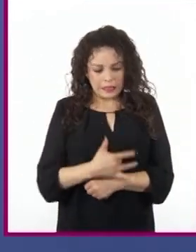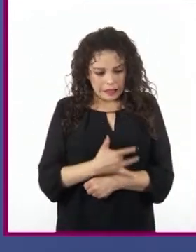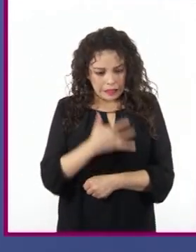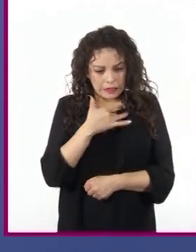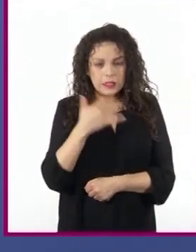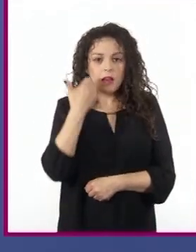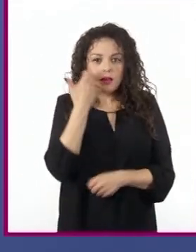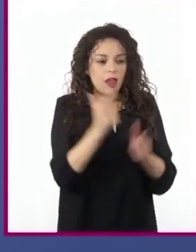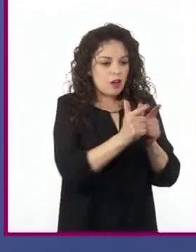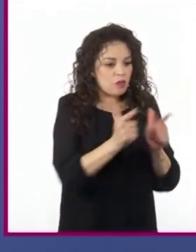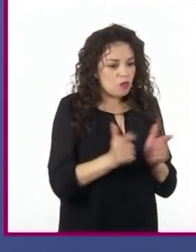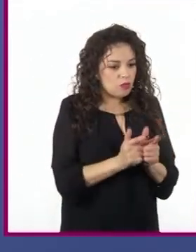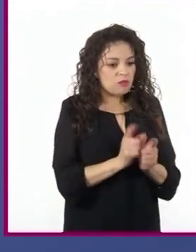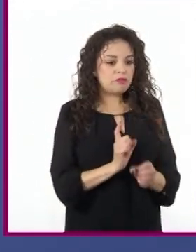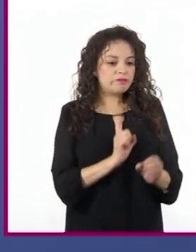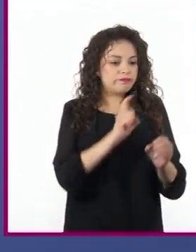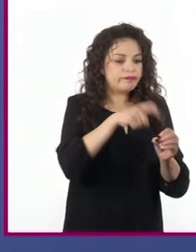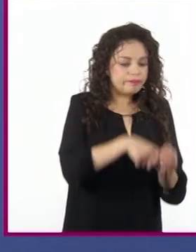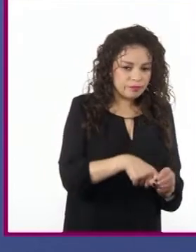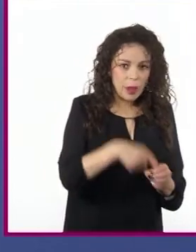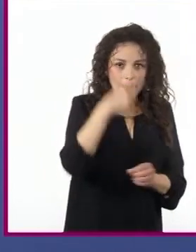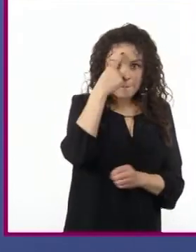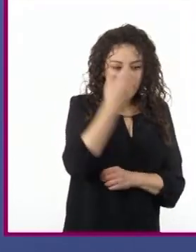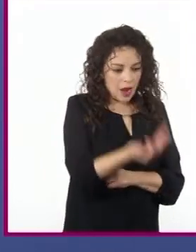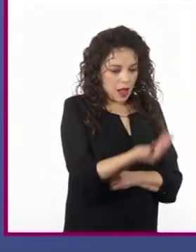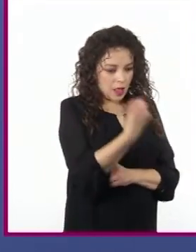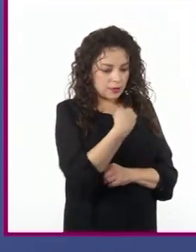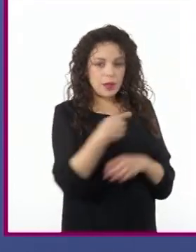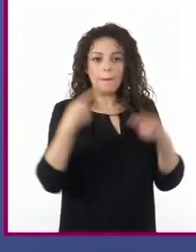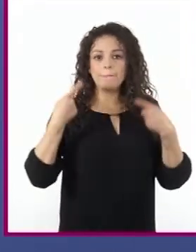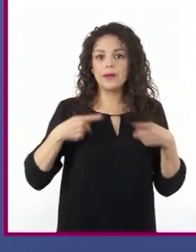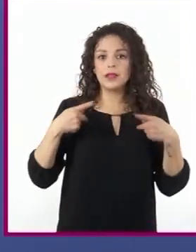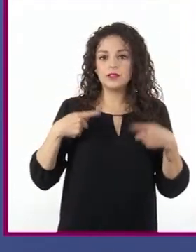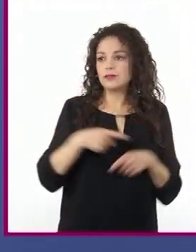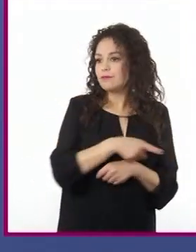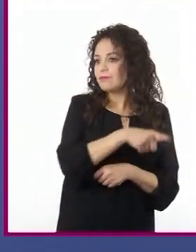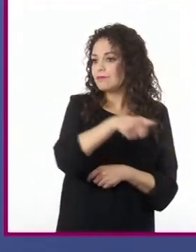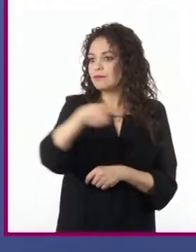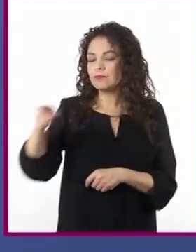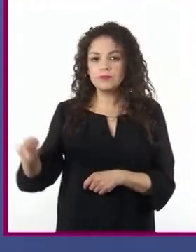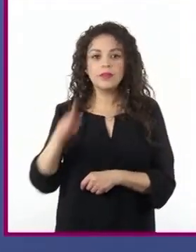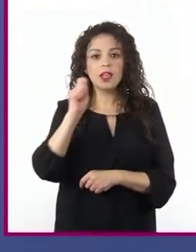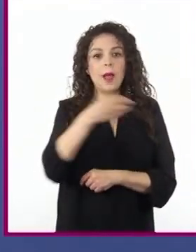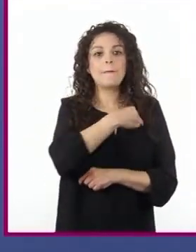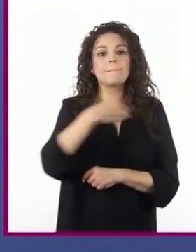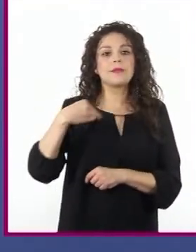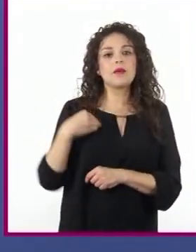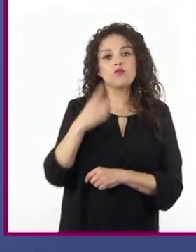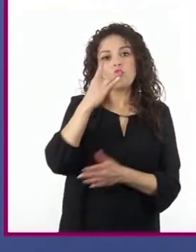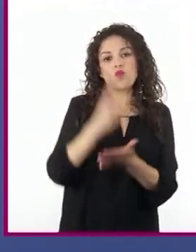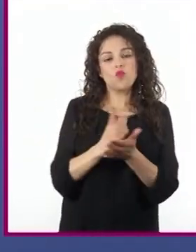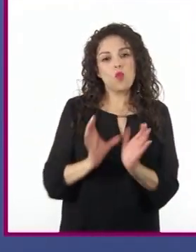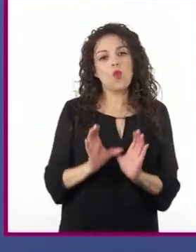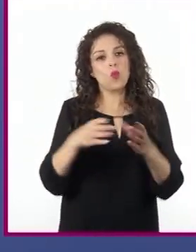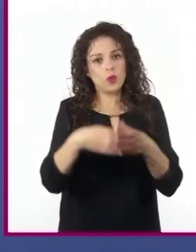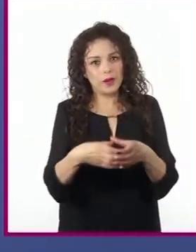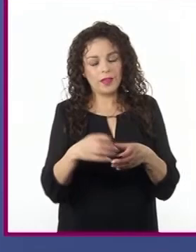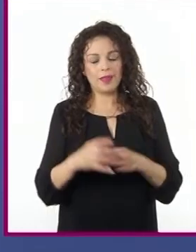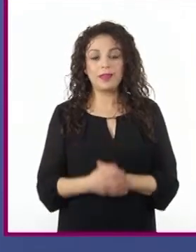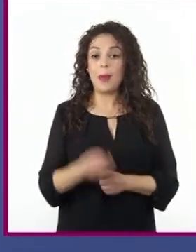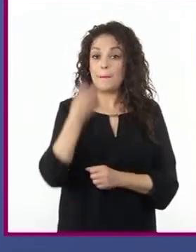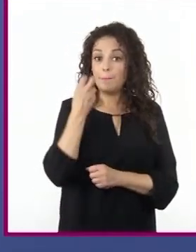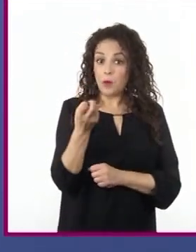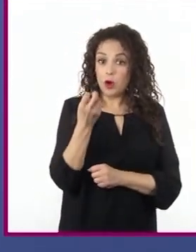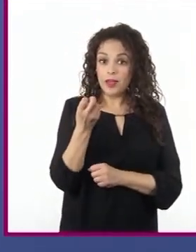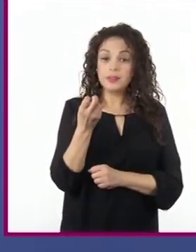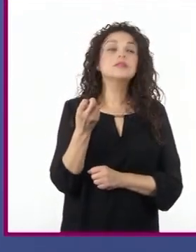de promover la aceptación de individuos por las y los demás miembros de una comunidad. Es por ello que se